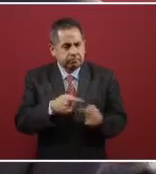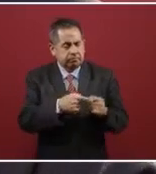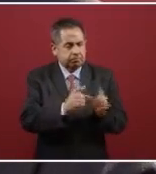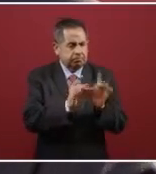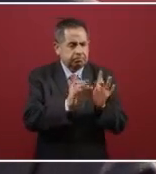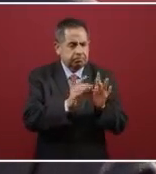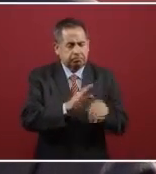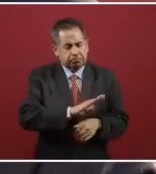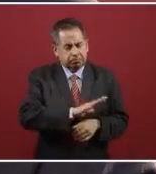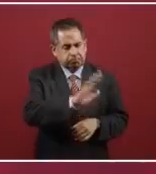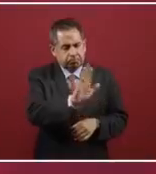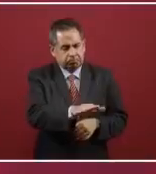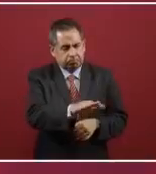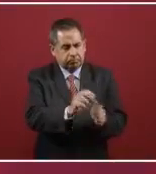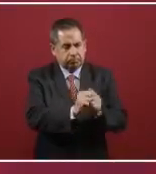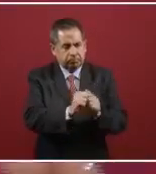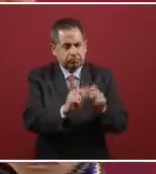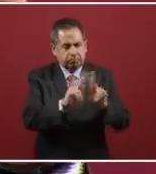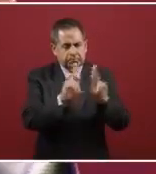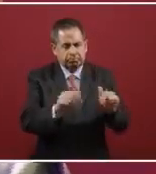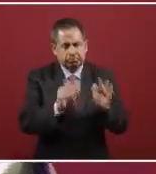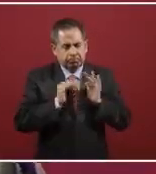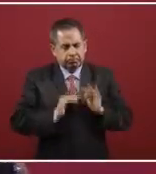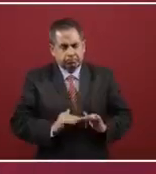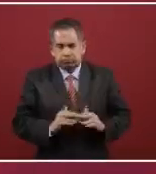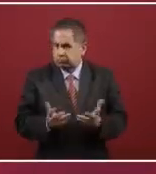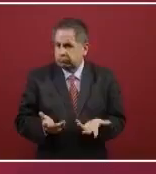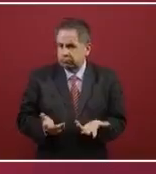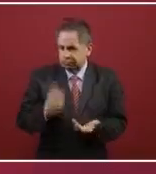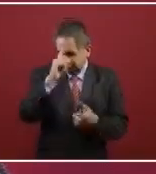mueran tranquilos. O sea,